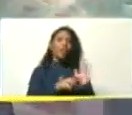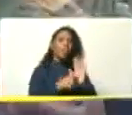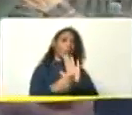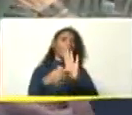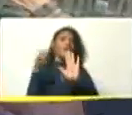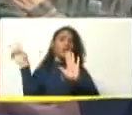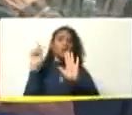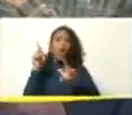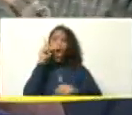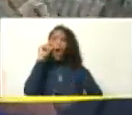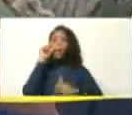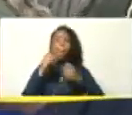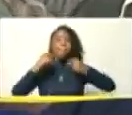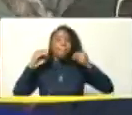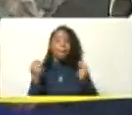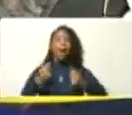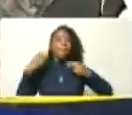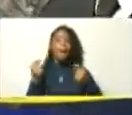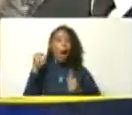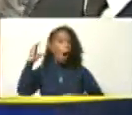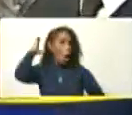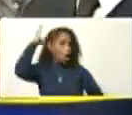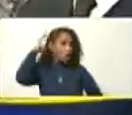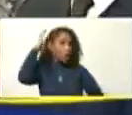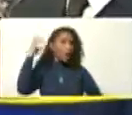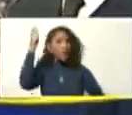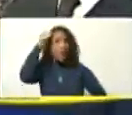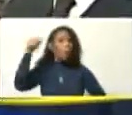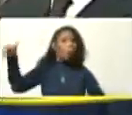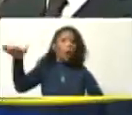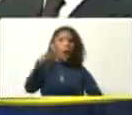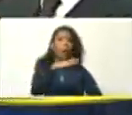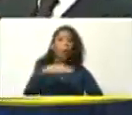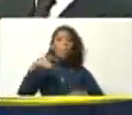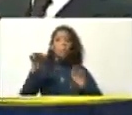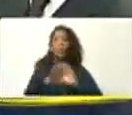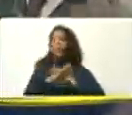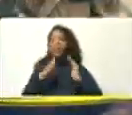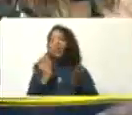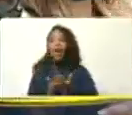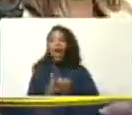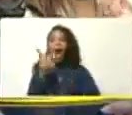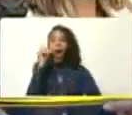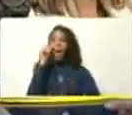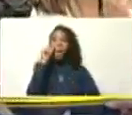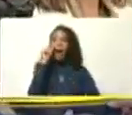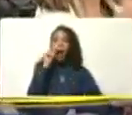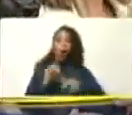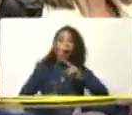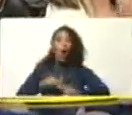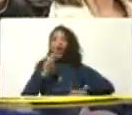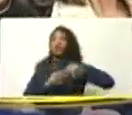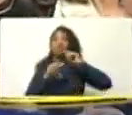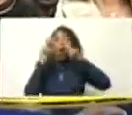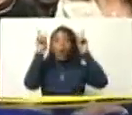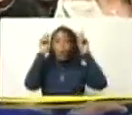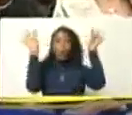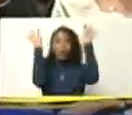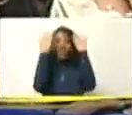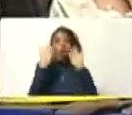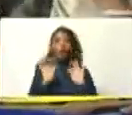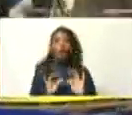el hombre que despertó las conciencias de los pueblos del mundo, el hombre que construyó la nueva